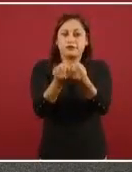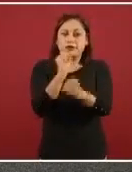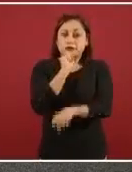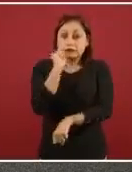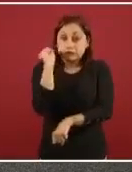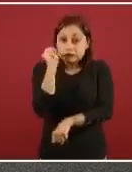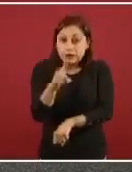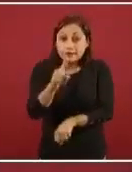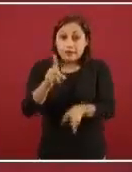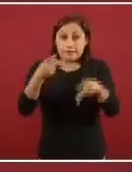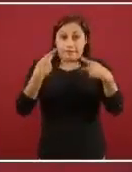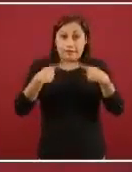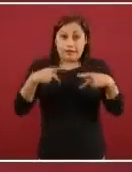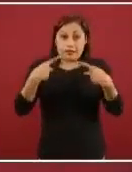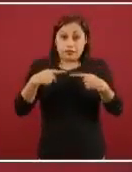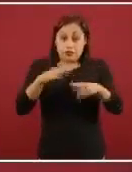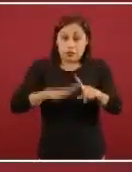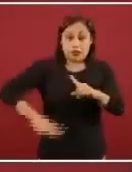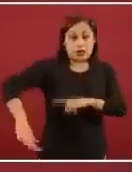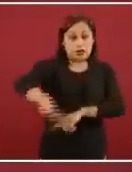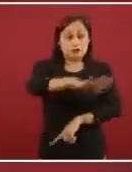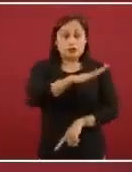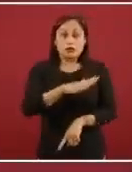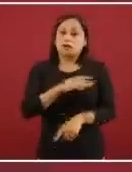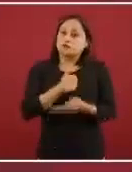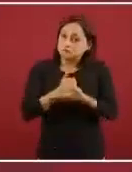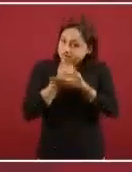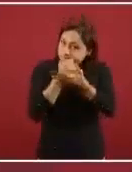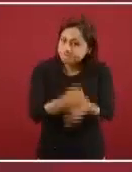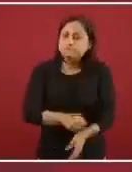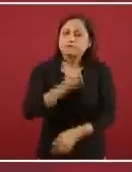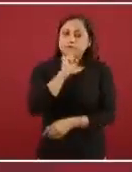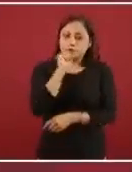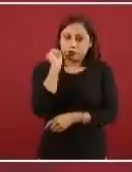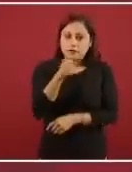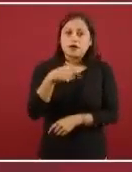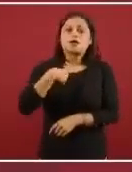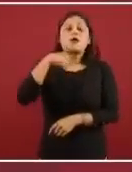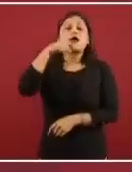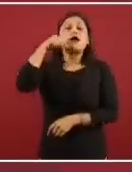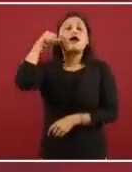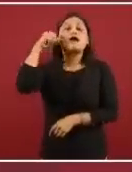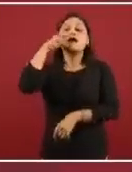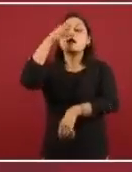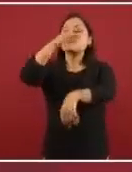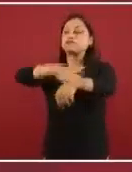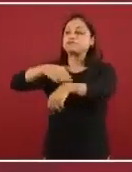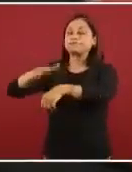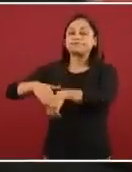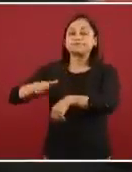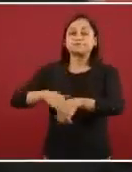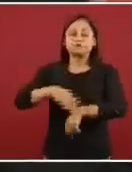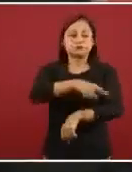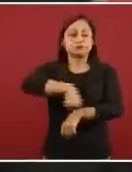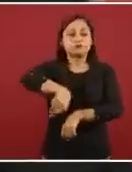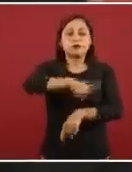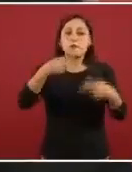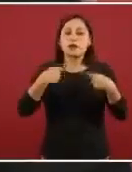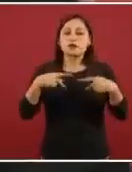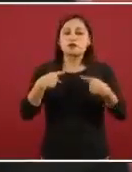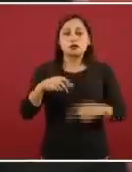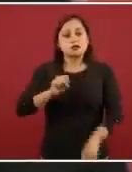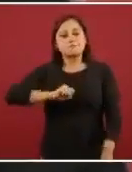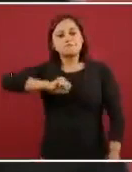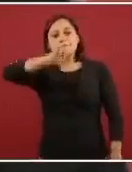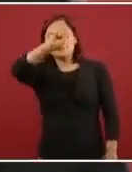también. Y la gente está dispuesta a ayudar a enfrentar